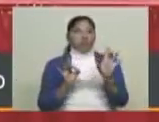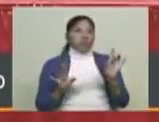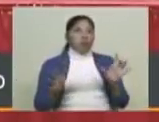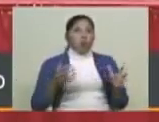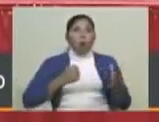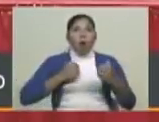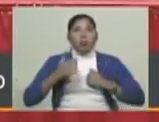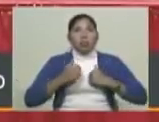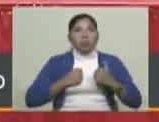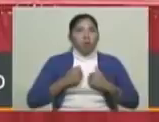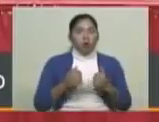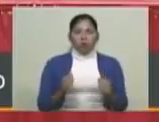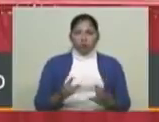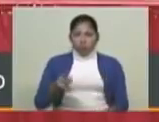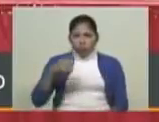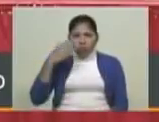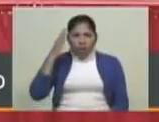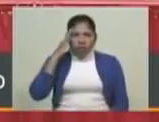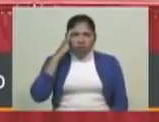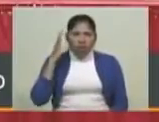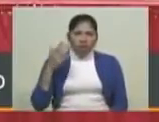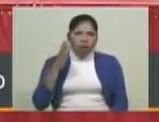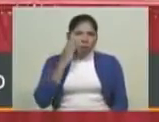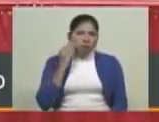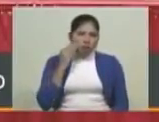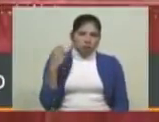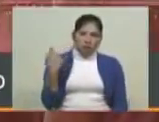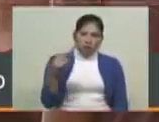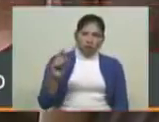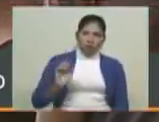ustedes saben y lo han vivido en carne propia.